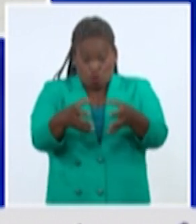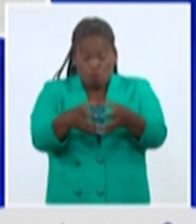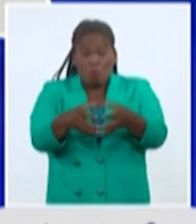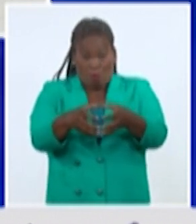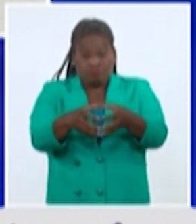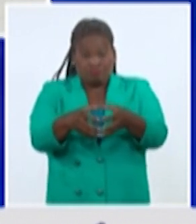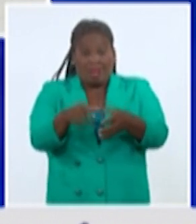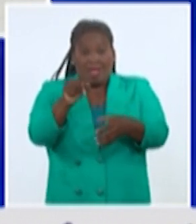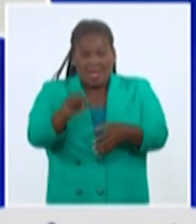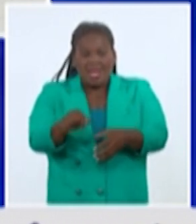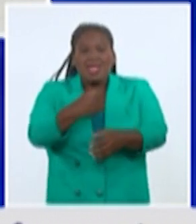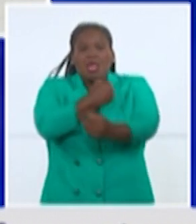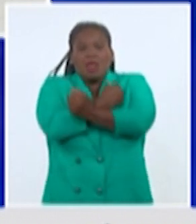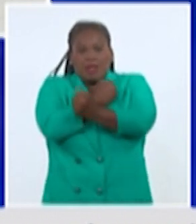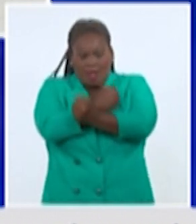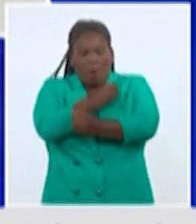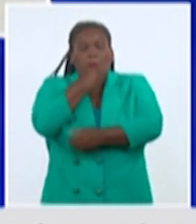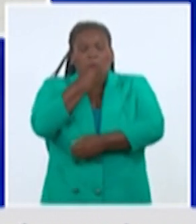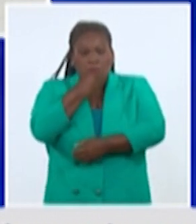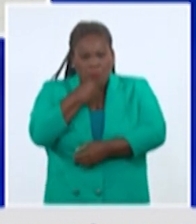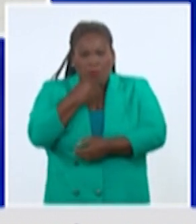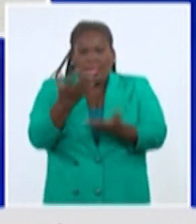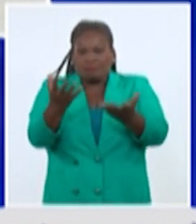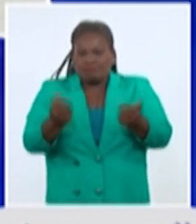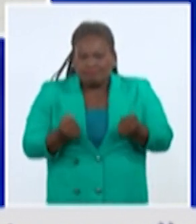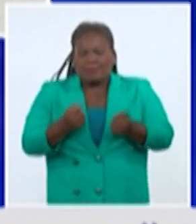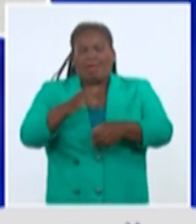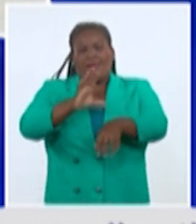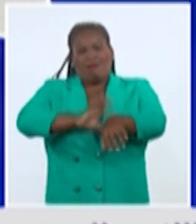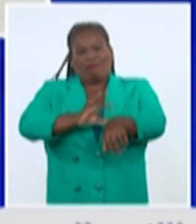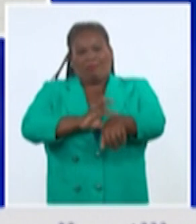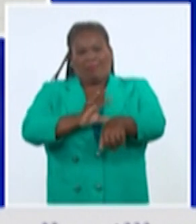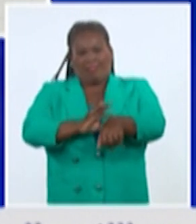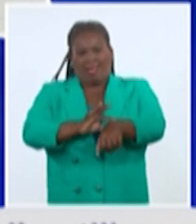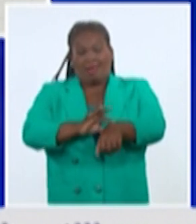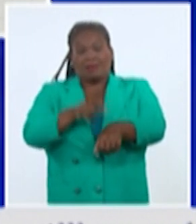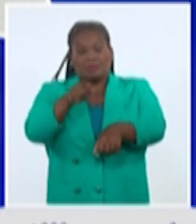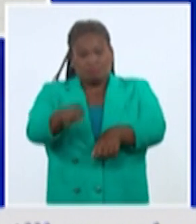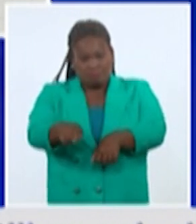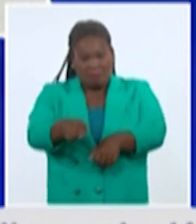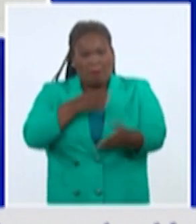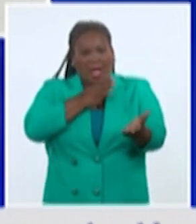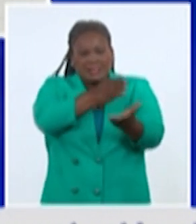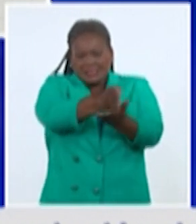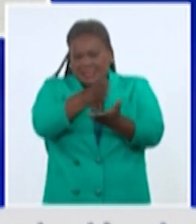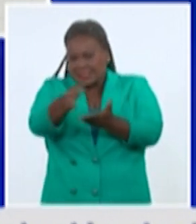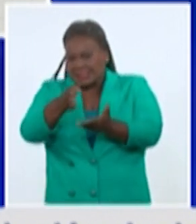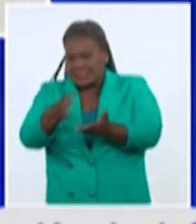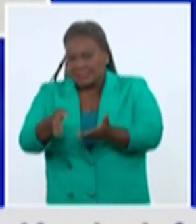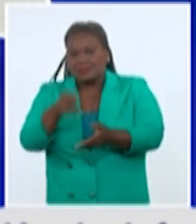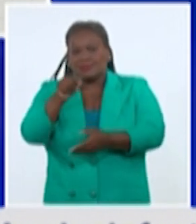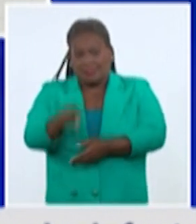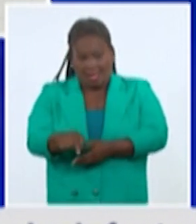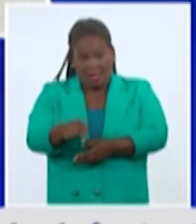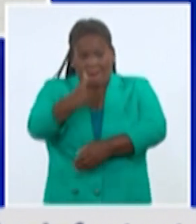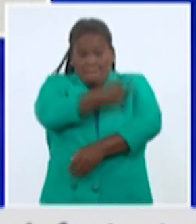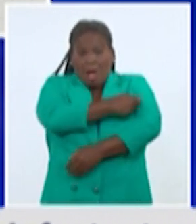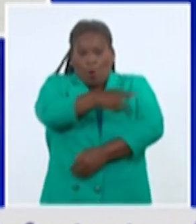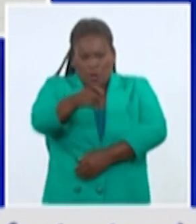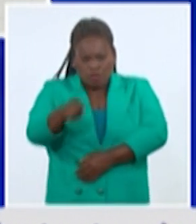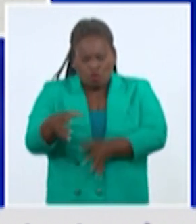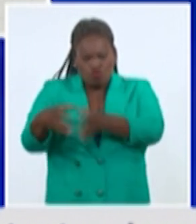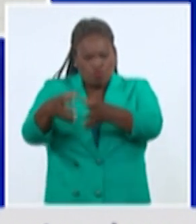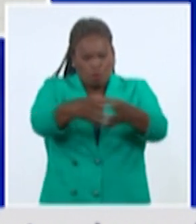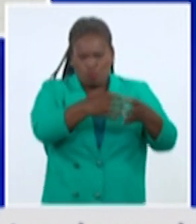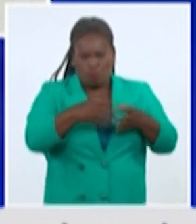tiene de contraer estas enfermedades y es hacia donde fundamentalmente se dirige la vacunación. Ahora, ¿dónde